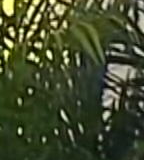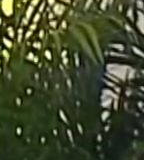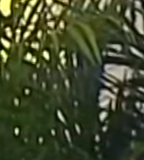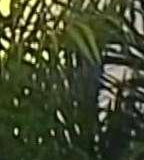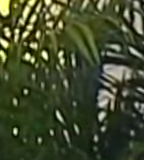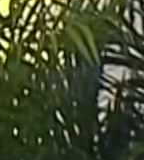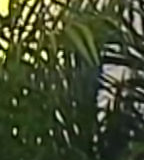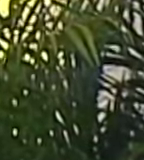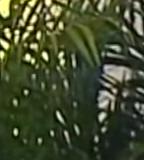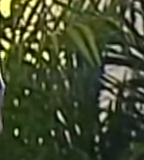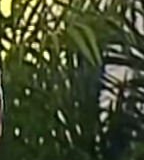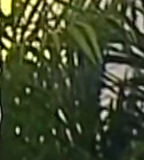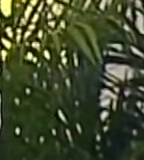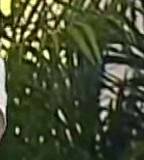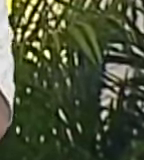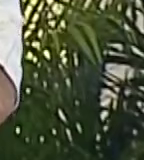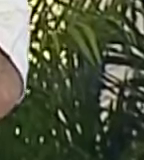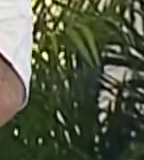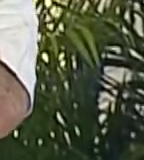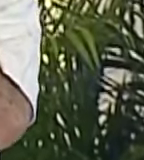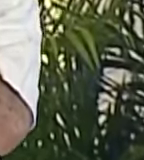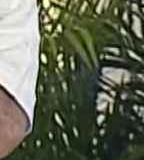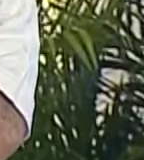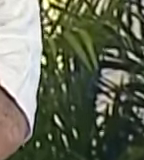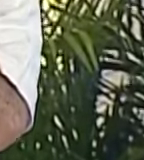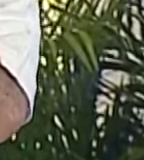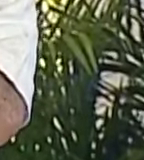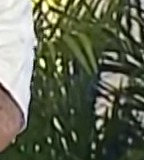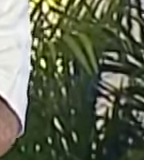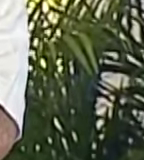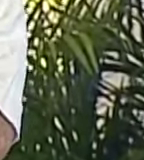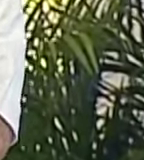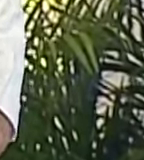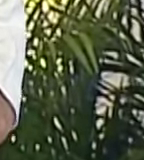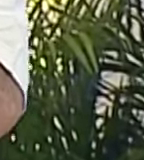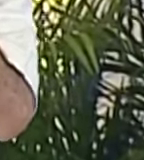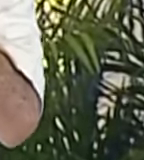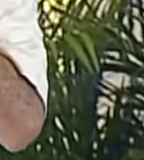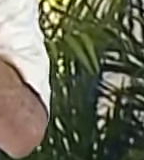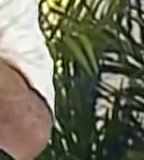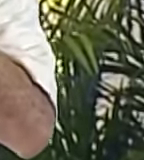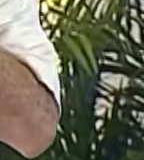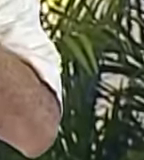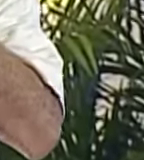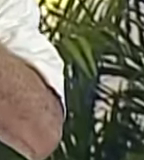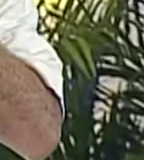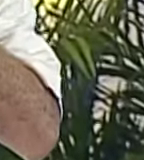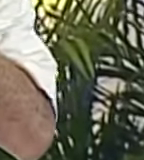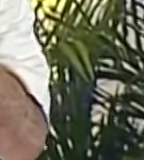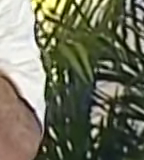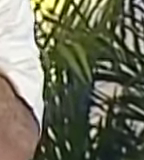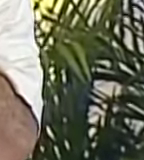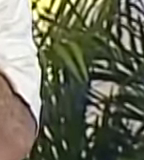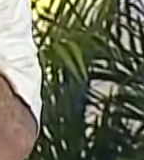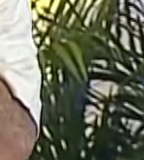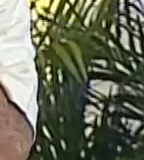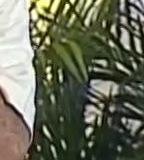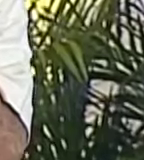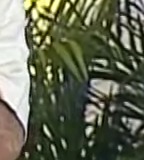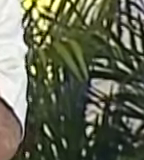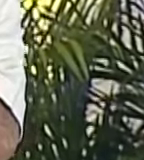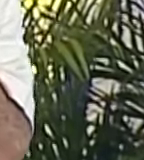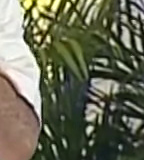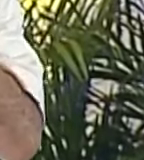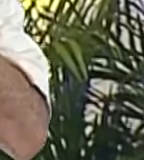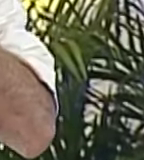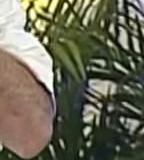parecido, señor presidente, que es por demás noble, loable y valioso que se reconozca